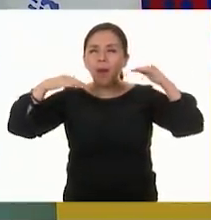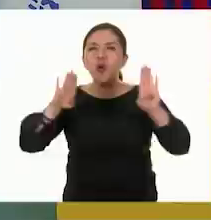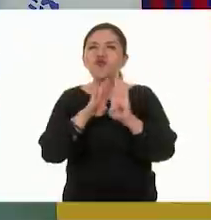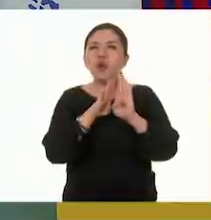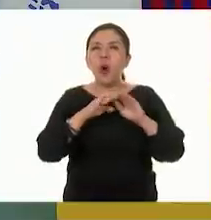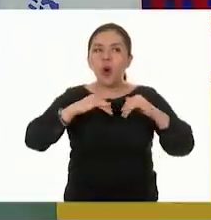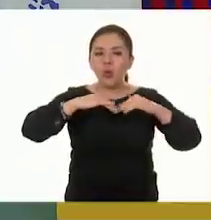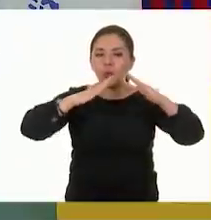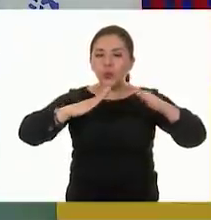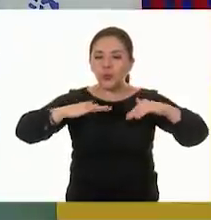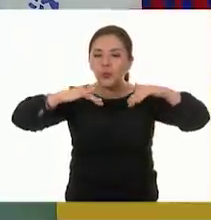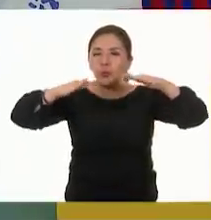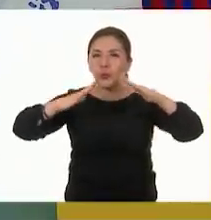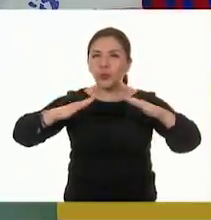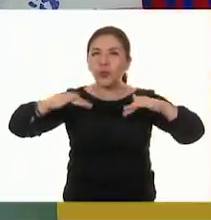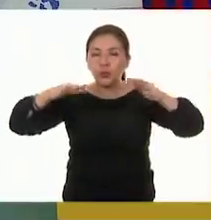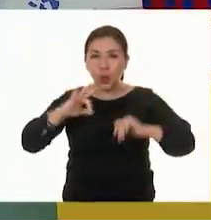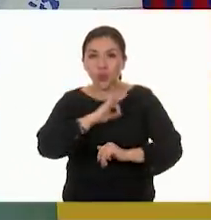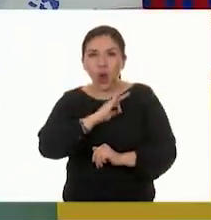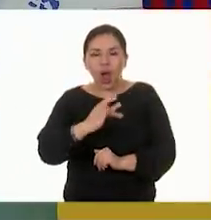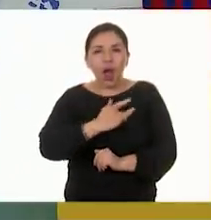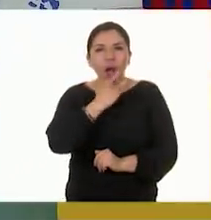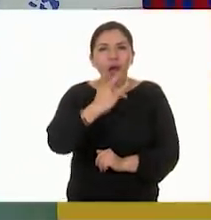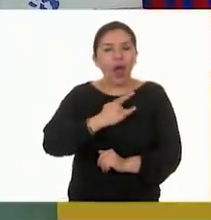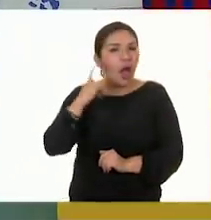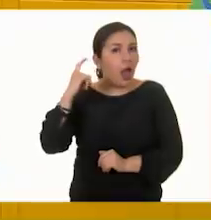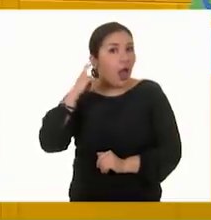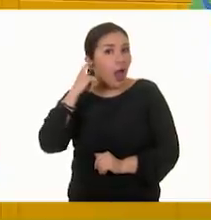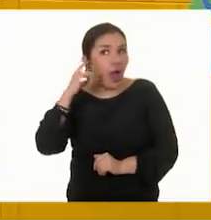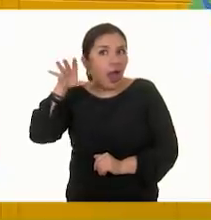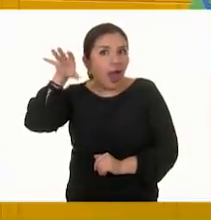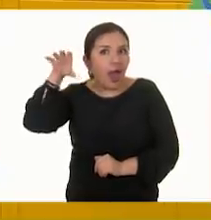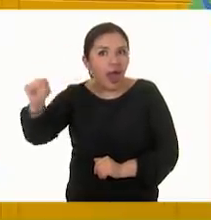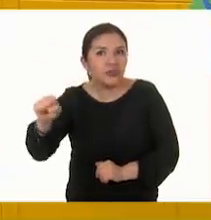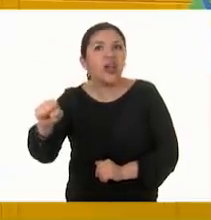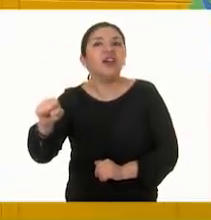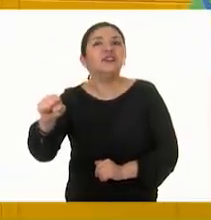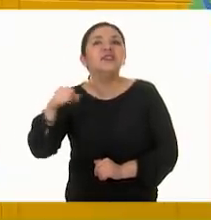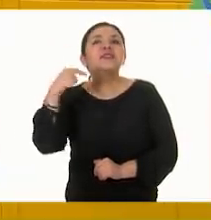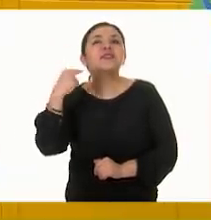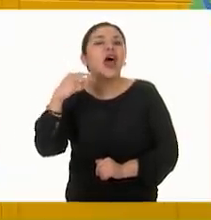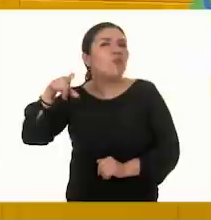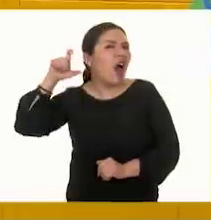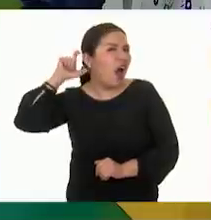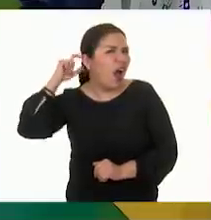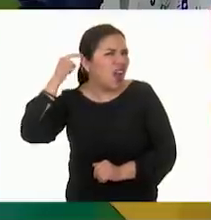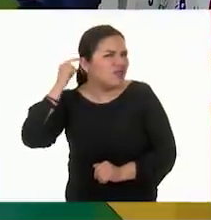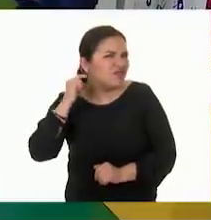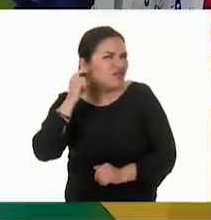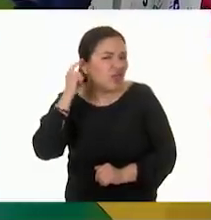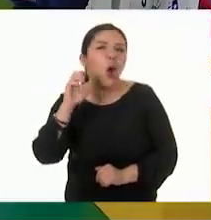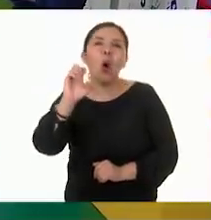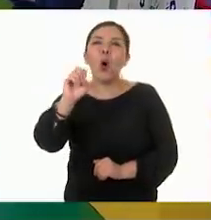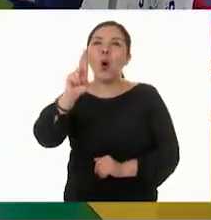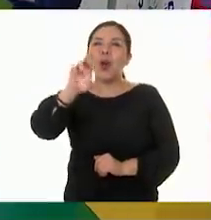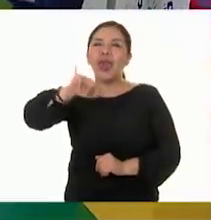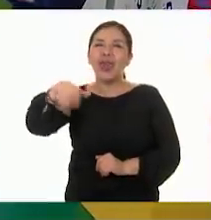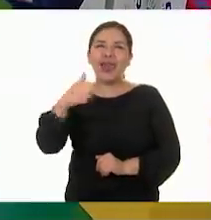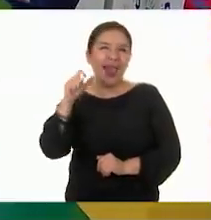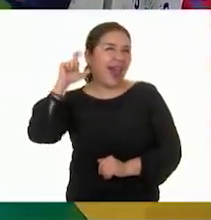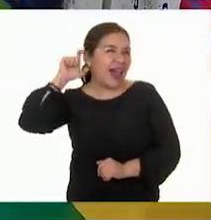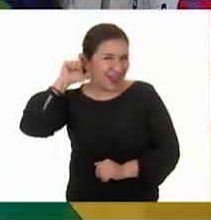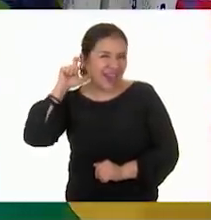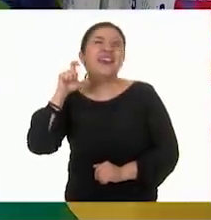onda que es detectada por... Por nuestra... La parte externa más afuera, la oreja. ¡Oreja! Sí,